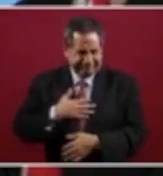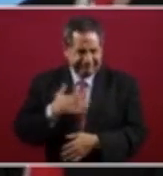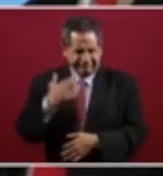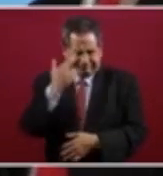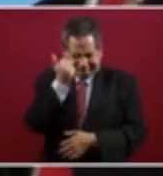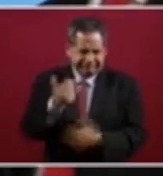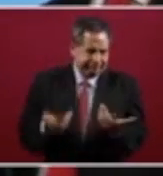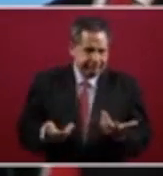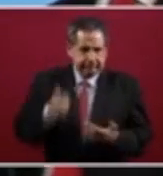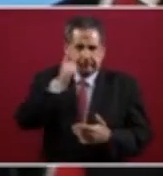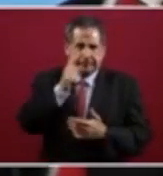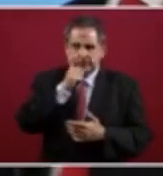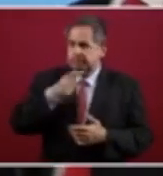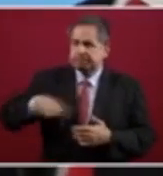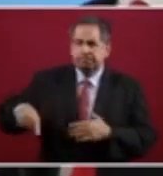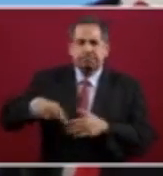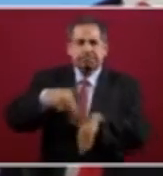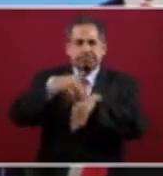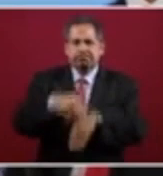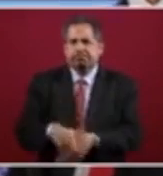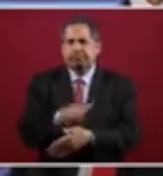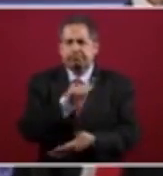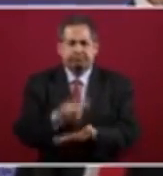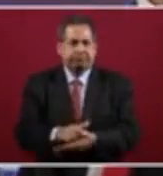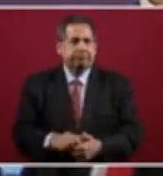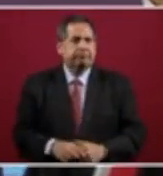siempre con el Estado de Derecho y apegado a él.